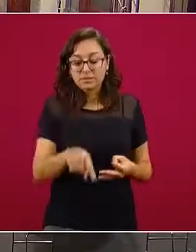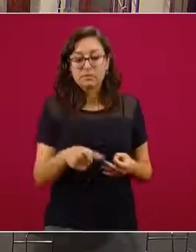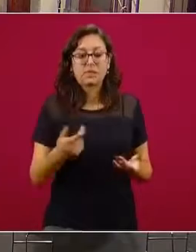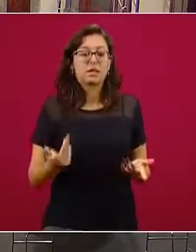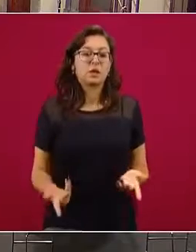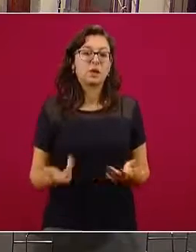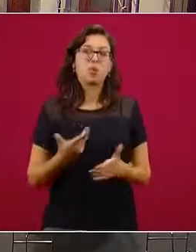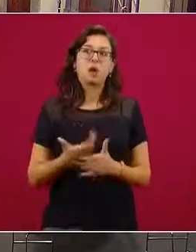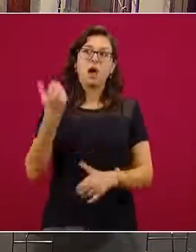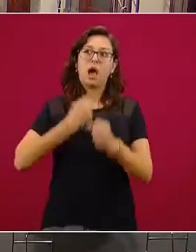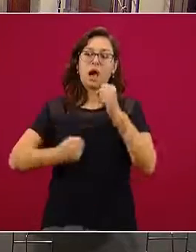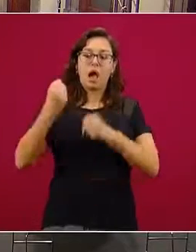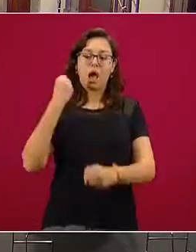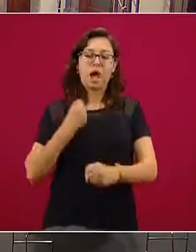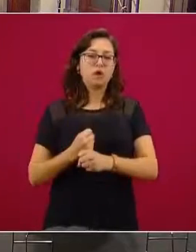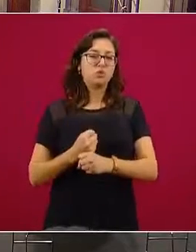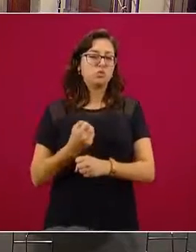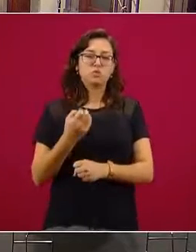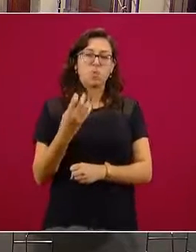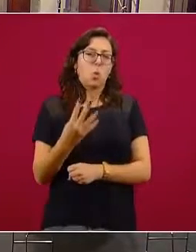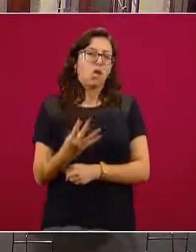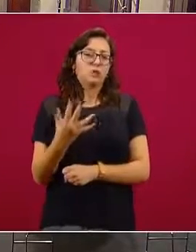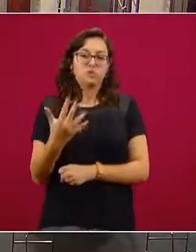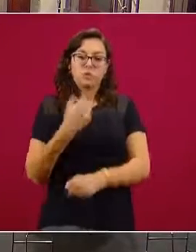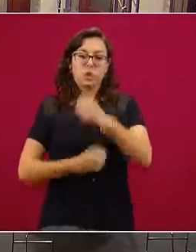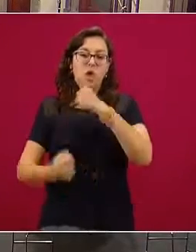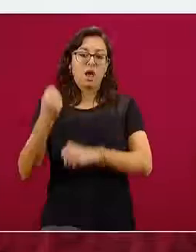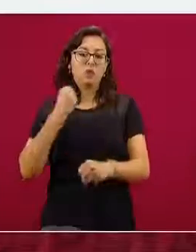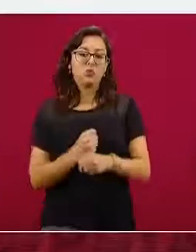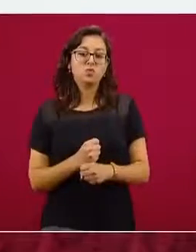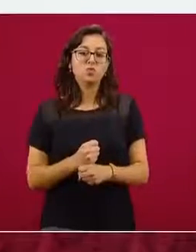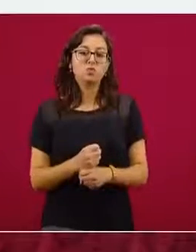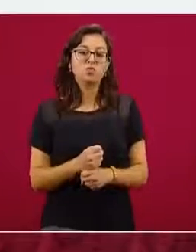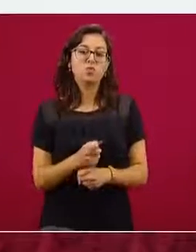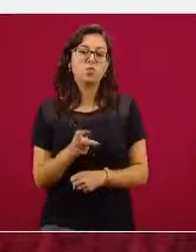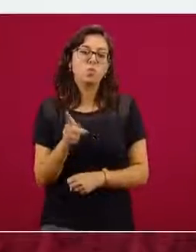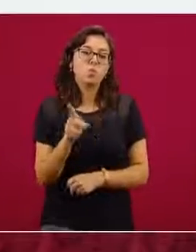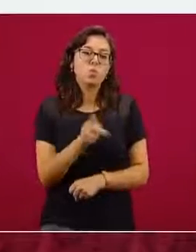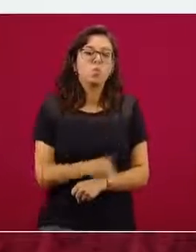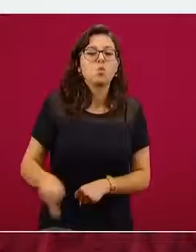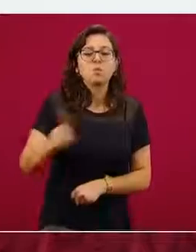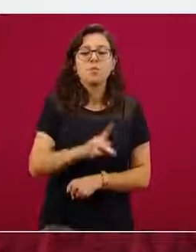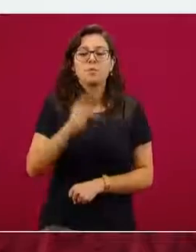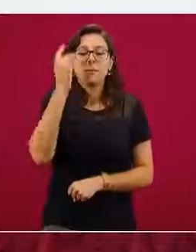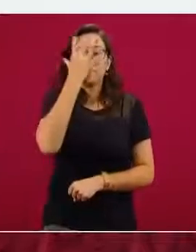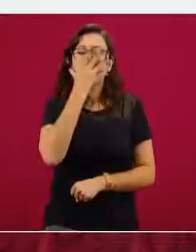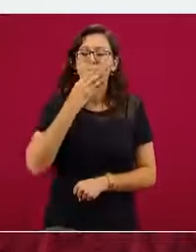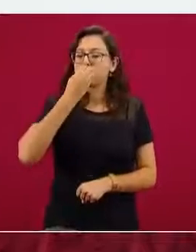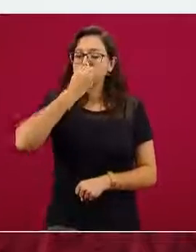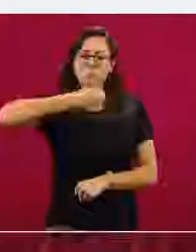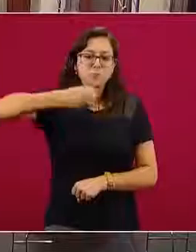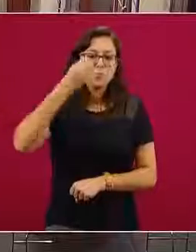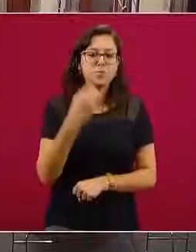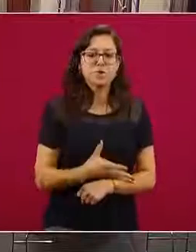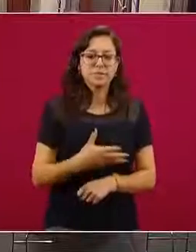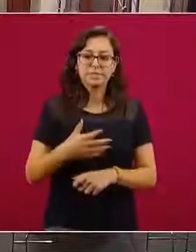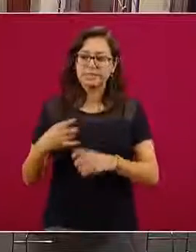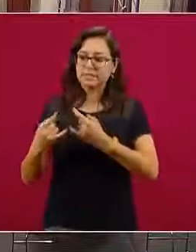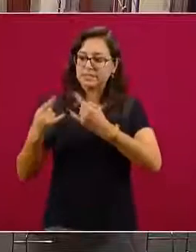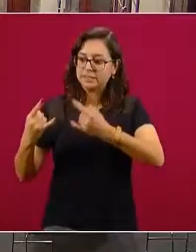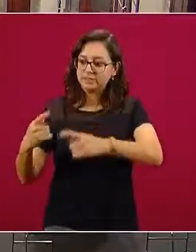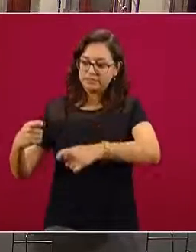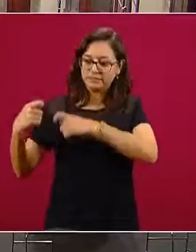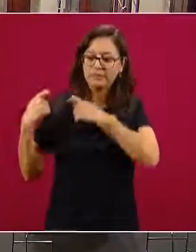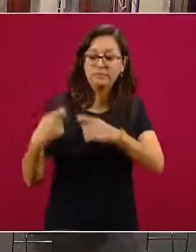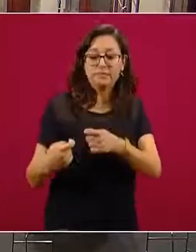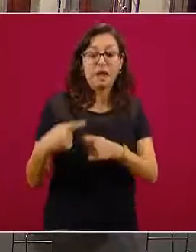pueblo mágico hace algunos años, 4 o 5 años, más o menos, y esto generó un flujo importante de actividad económica